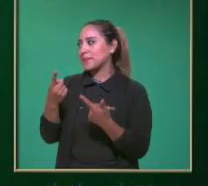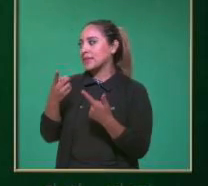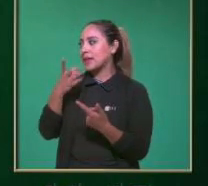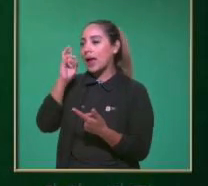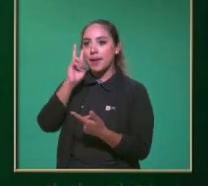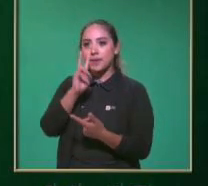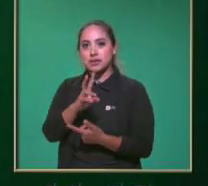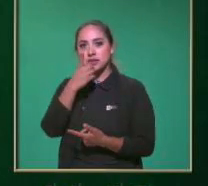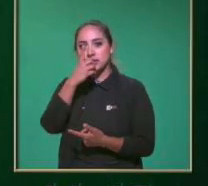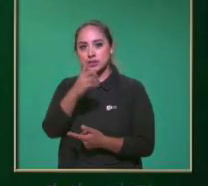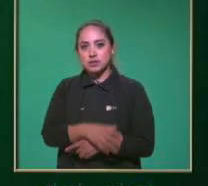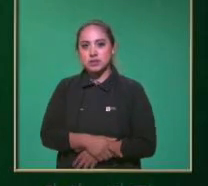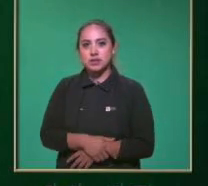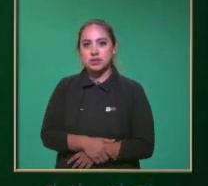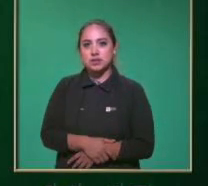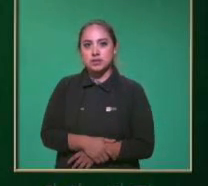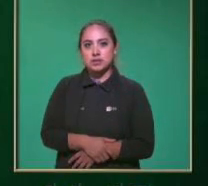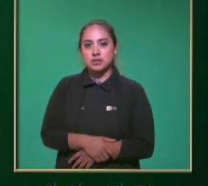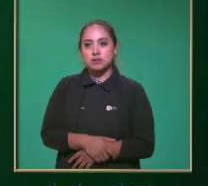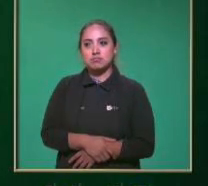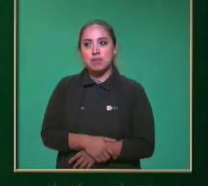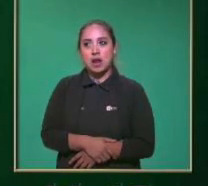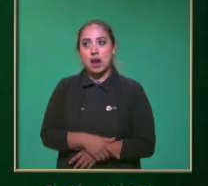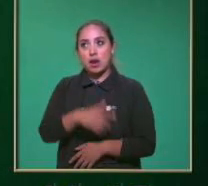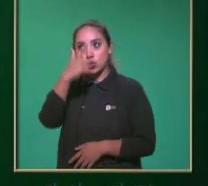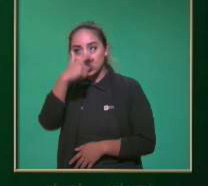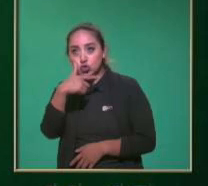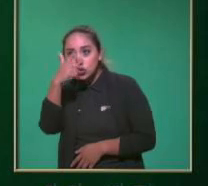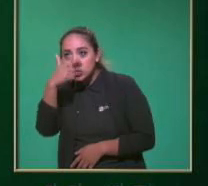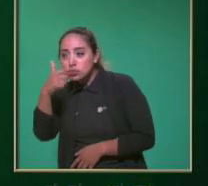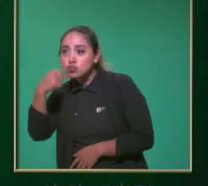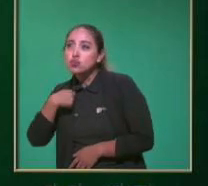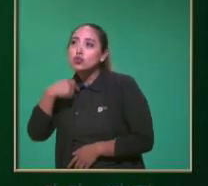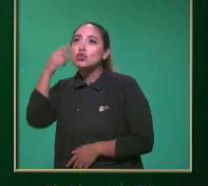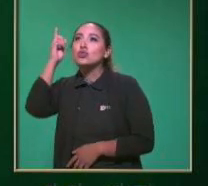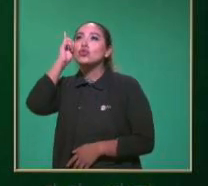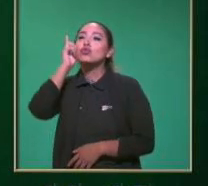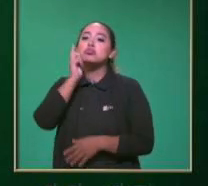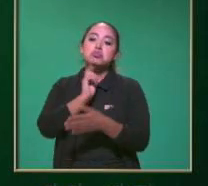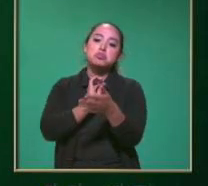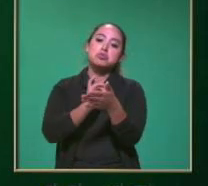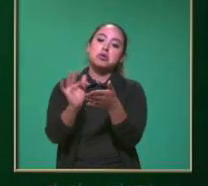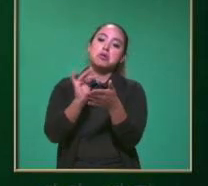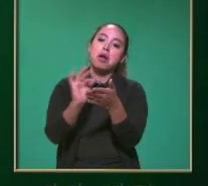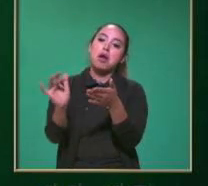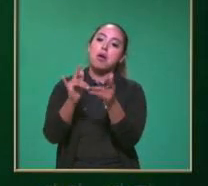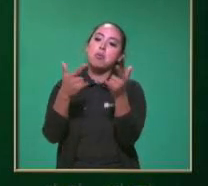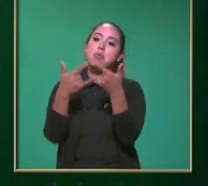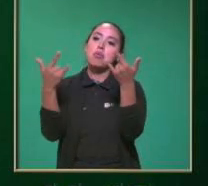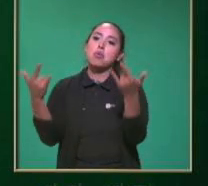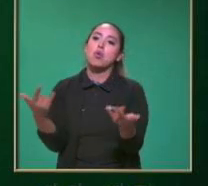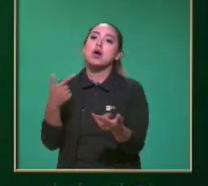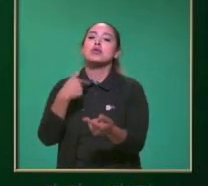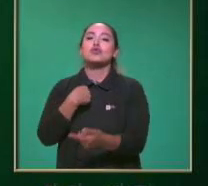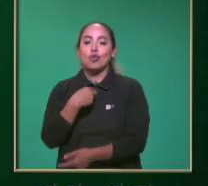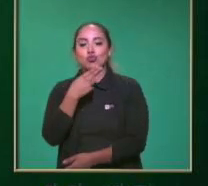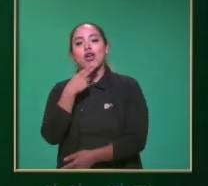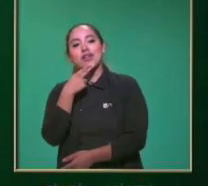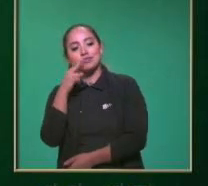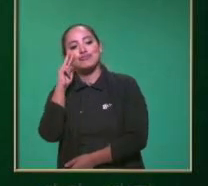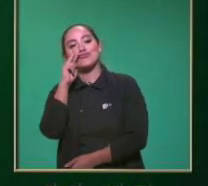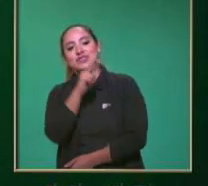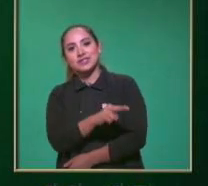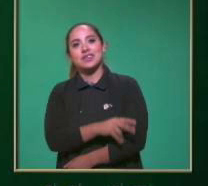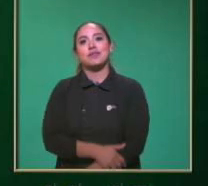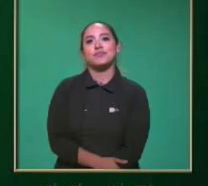dice, ella escribió, cada noche que voy a dormir leo un cuento y utilizo el sentido de la